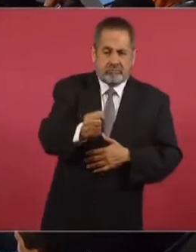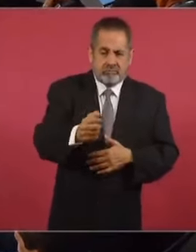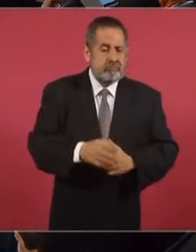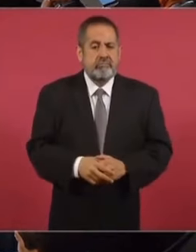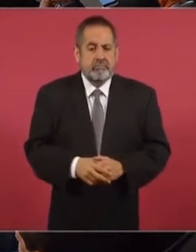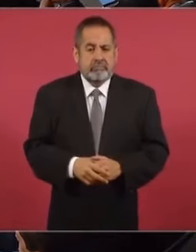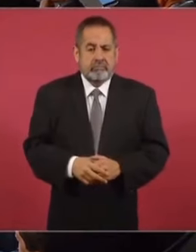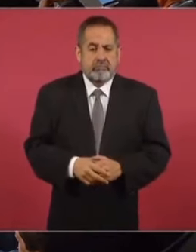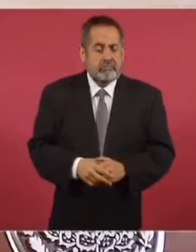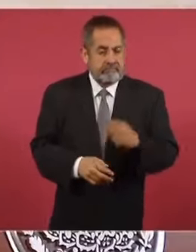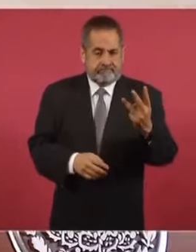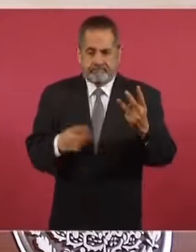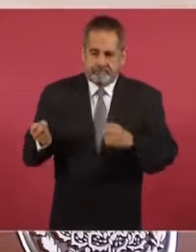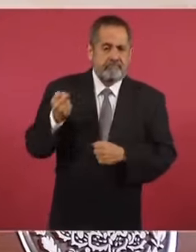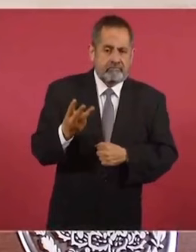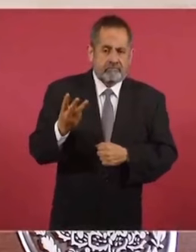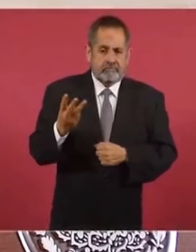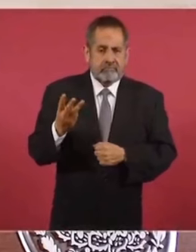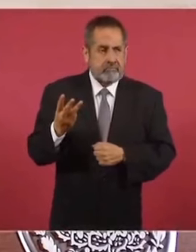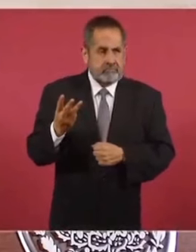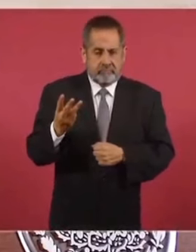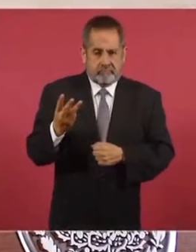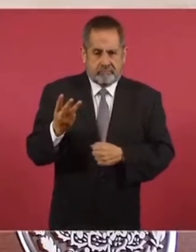puede, si no va a la terna. Okay. Tiene que ser